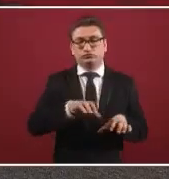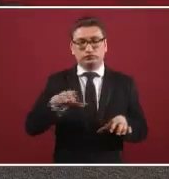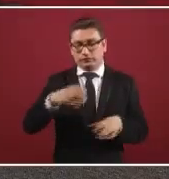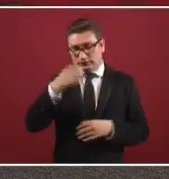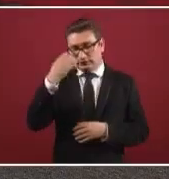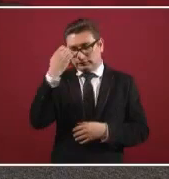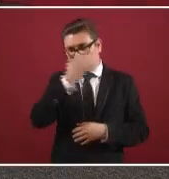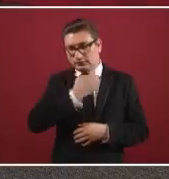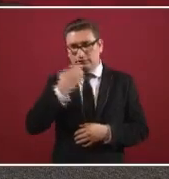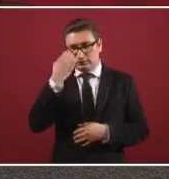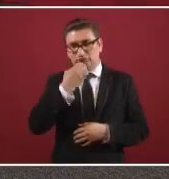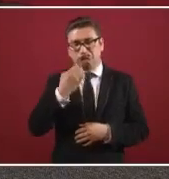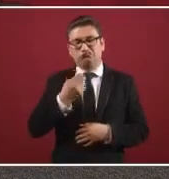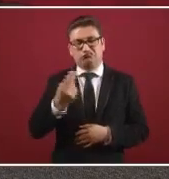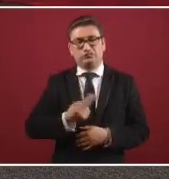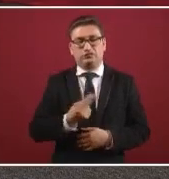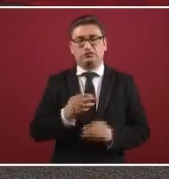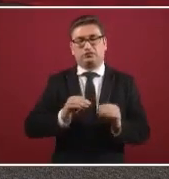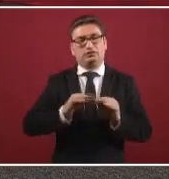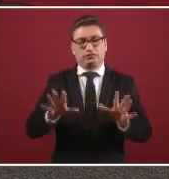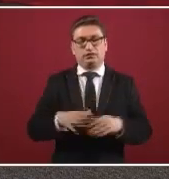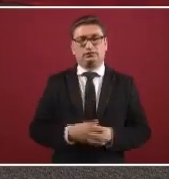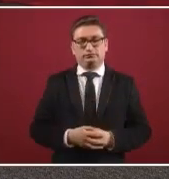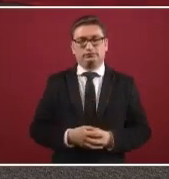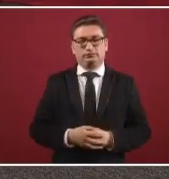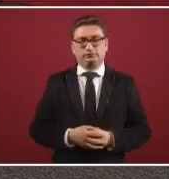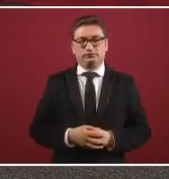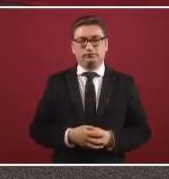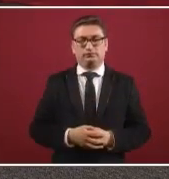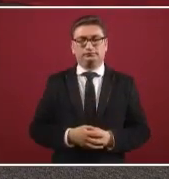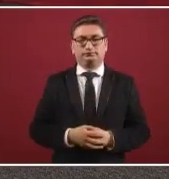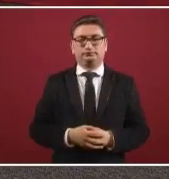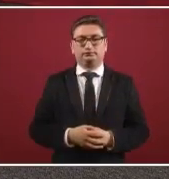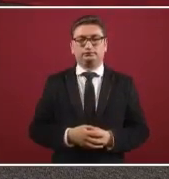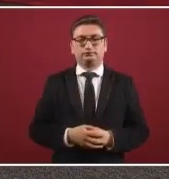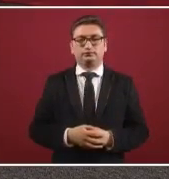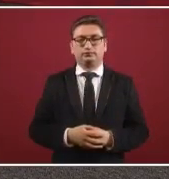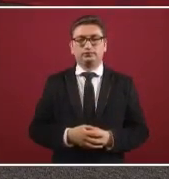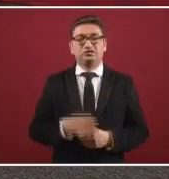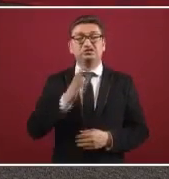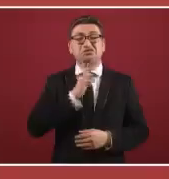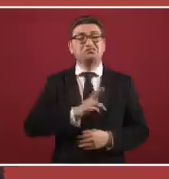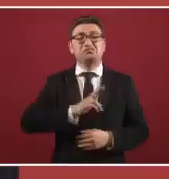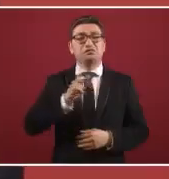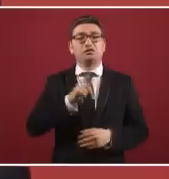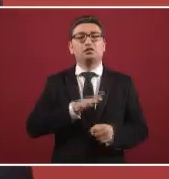O sea, sin duda, lo ideal sería